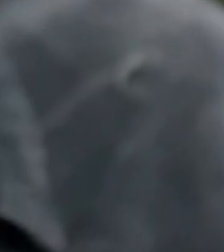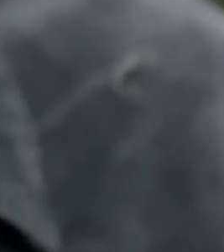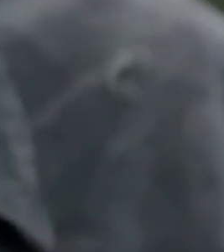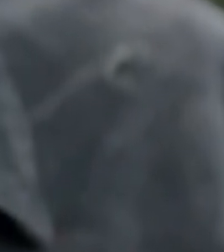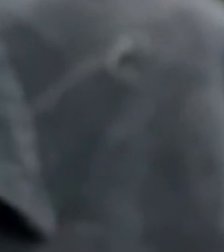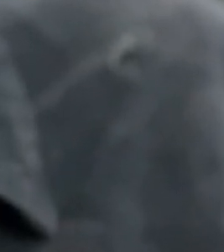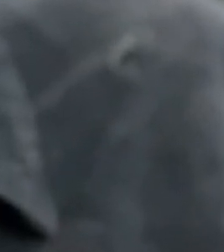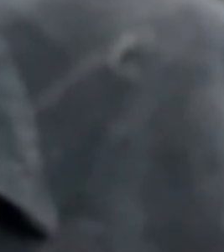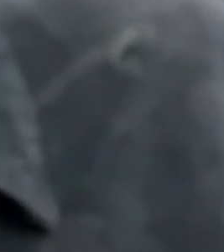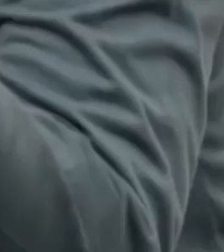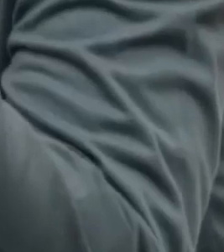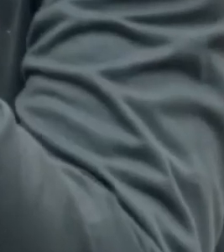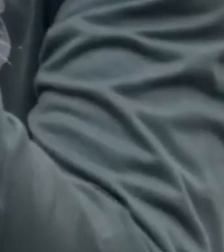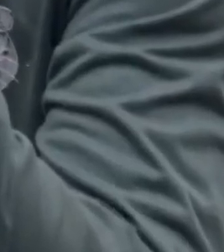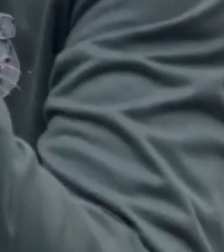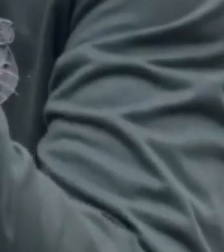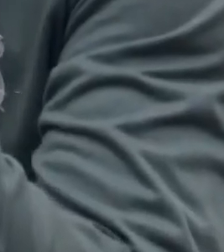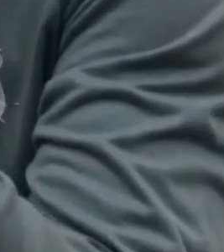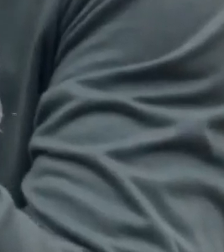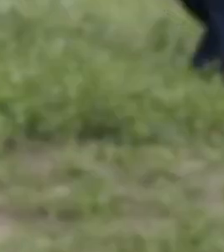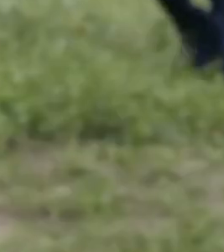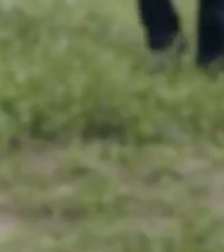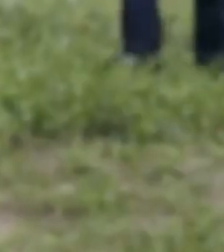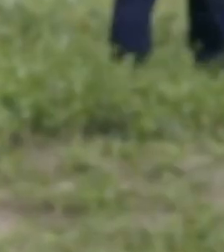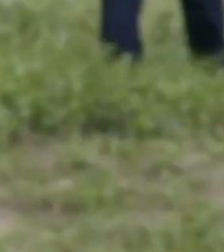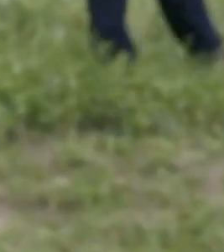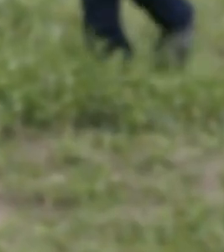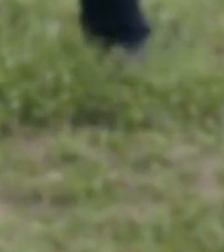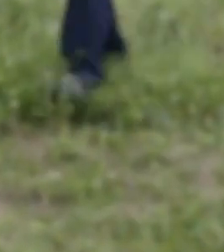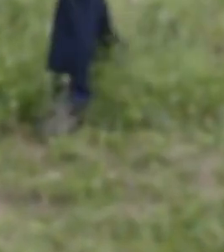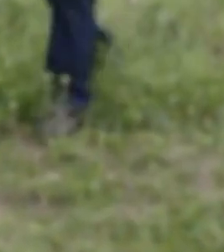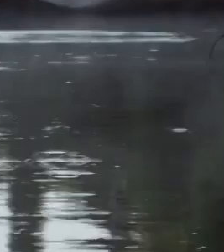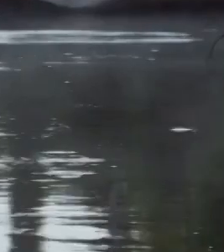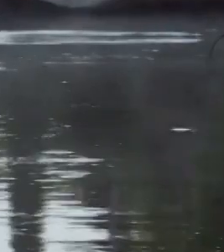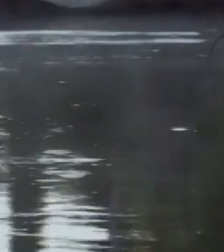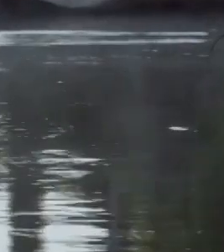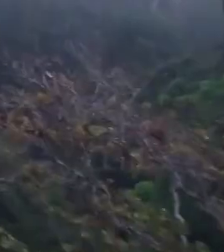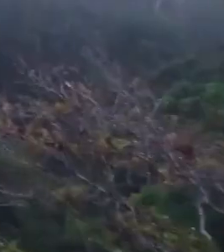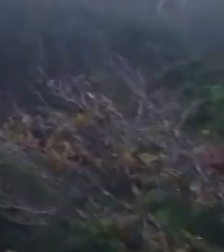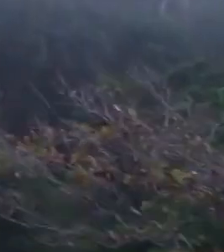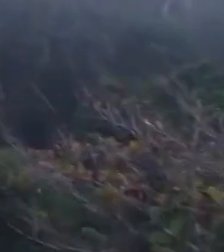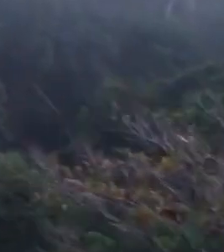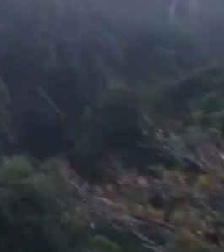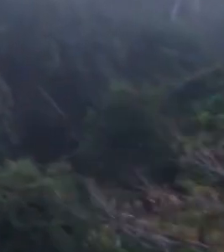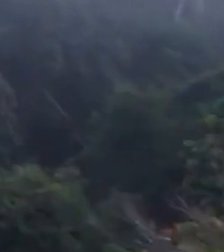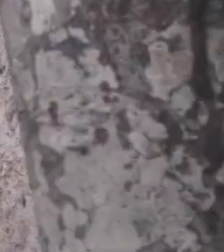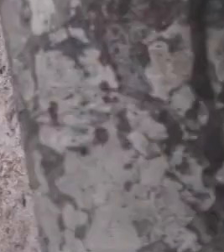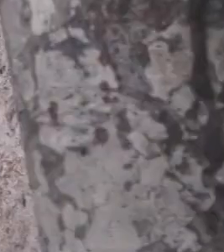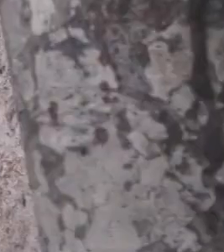Guardiões são protetores. Somos verdadeiros protetores de água,